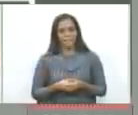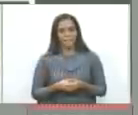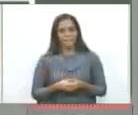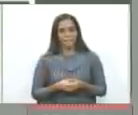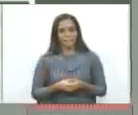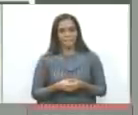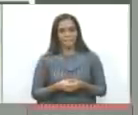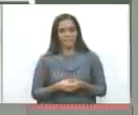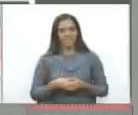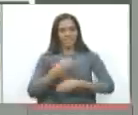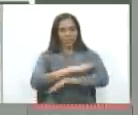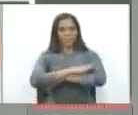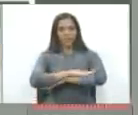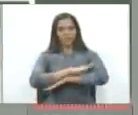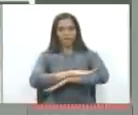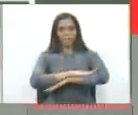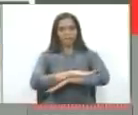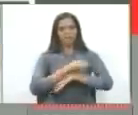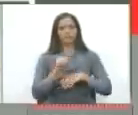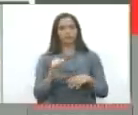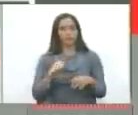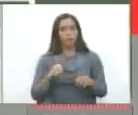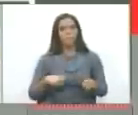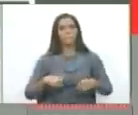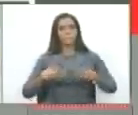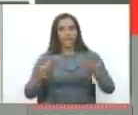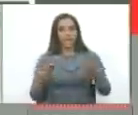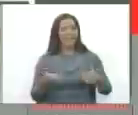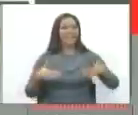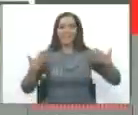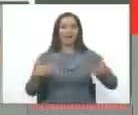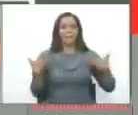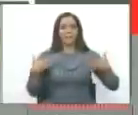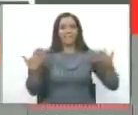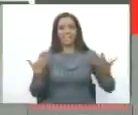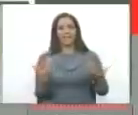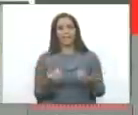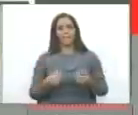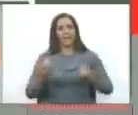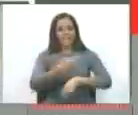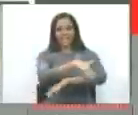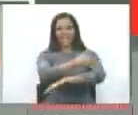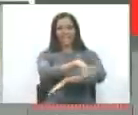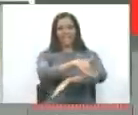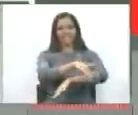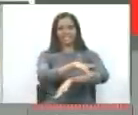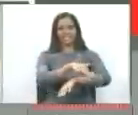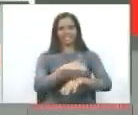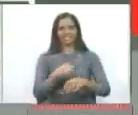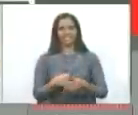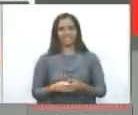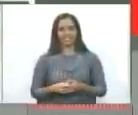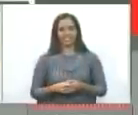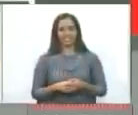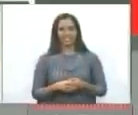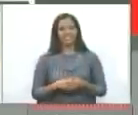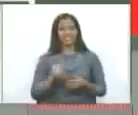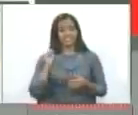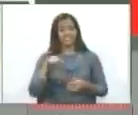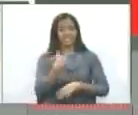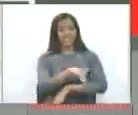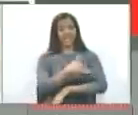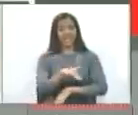de comportamiento, son más alegres, más de la calle, andan en la calle. Sí, las calles allá,